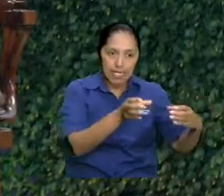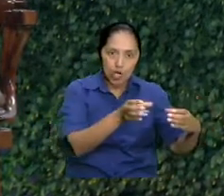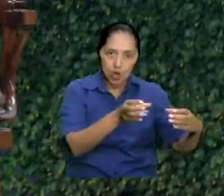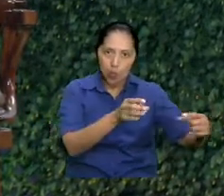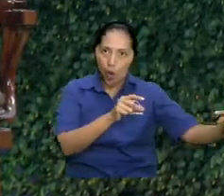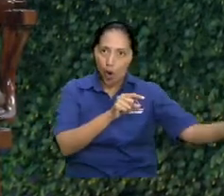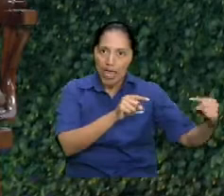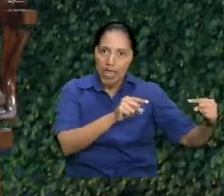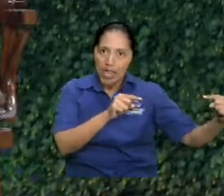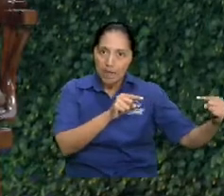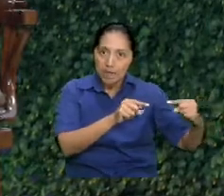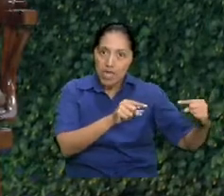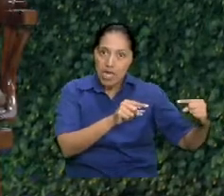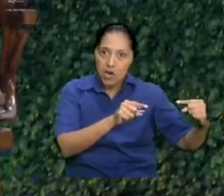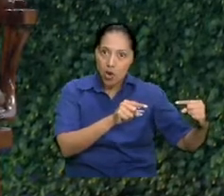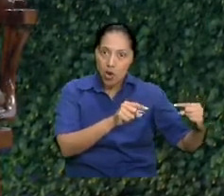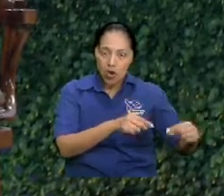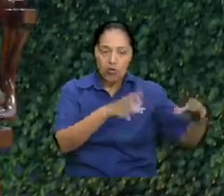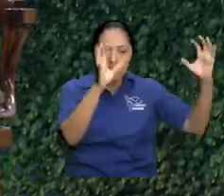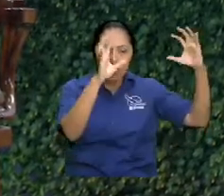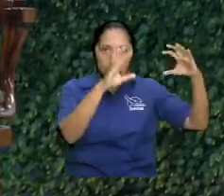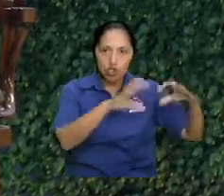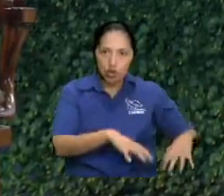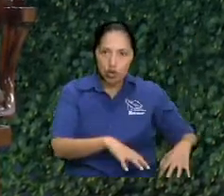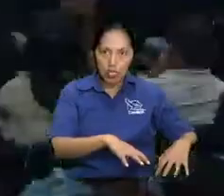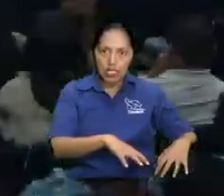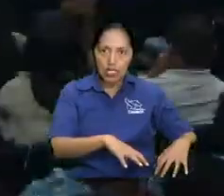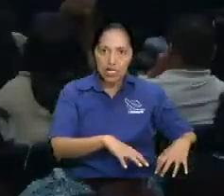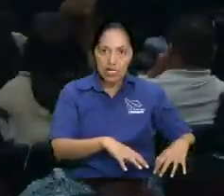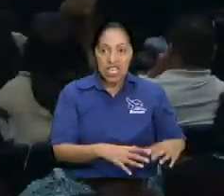Yo no sé por qué algunos no, de veras, no levantan